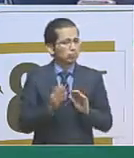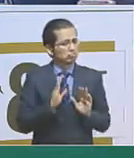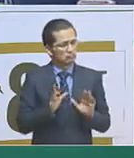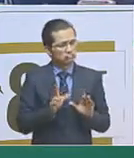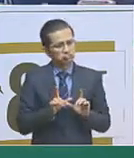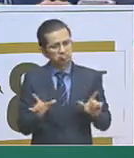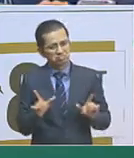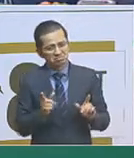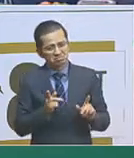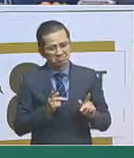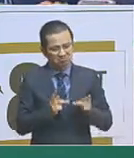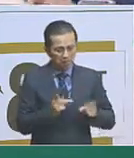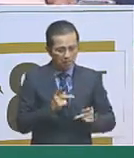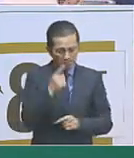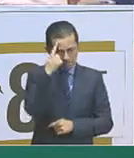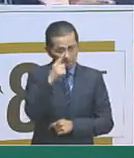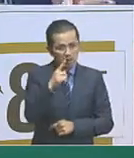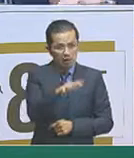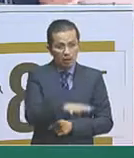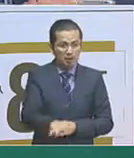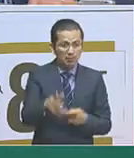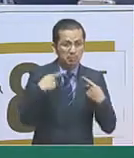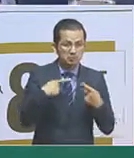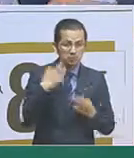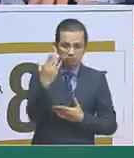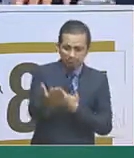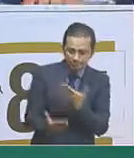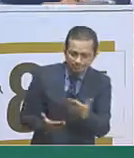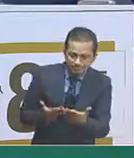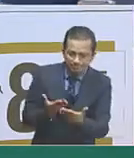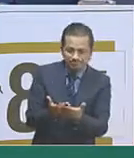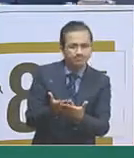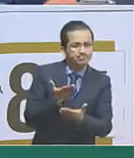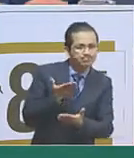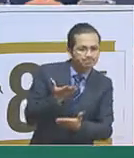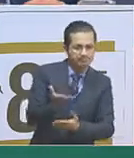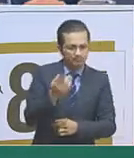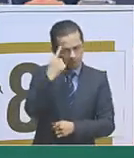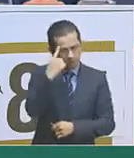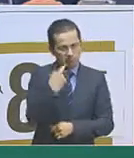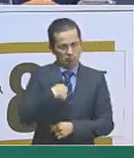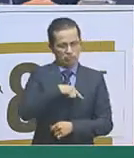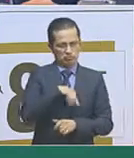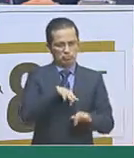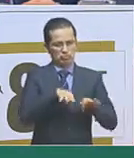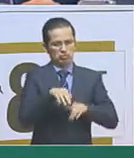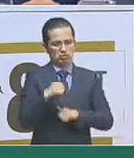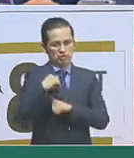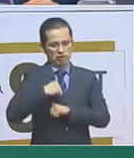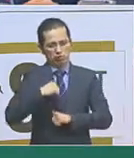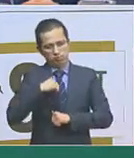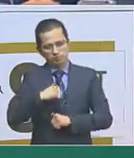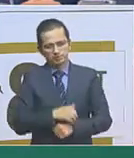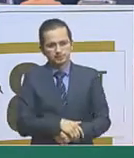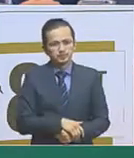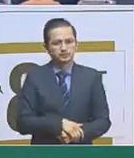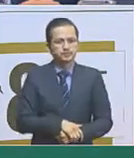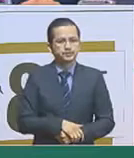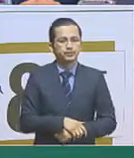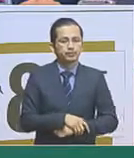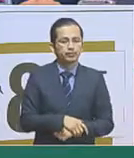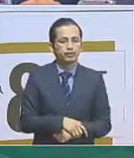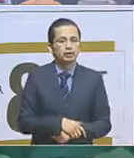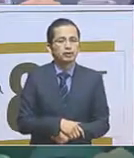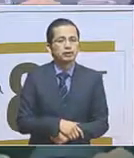servir a la sociedad a la ciudadanía en lo que nuestra competencia nos corresponde por